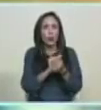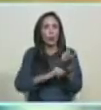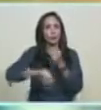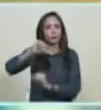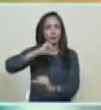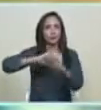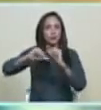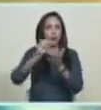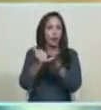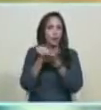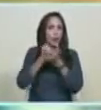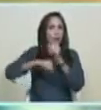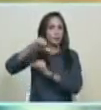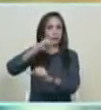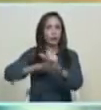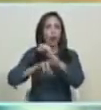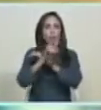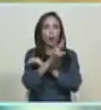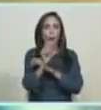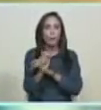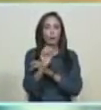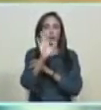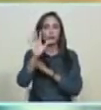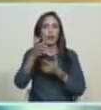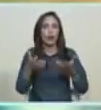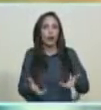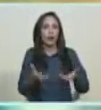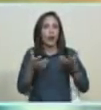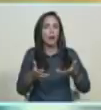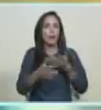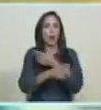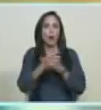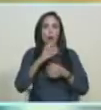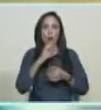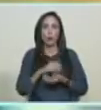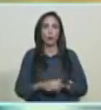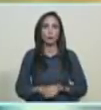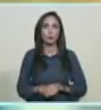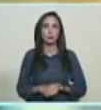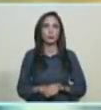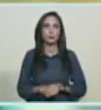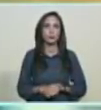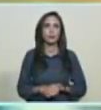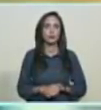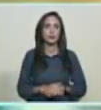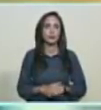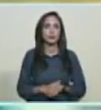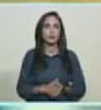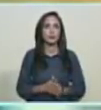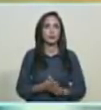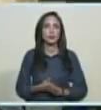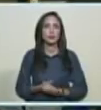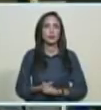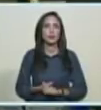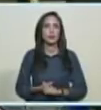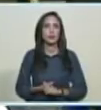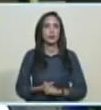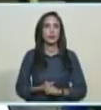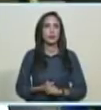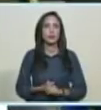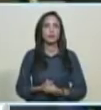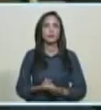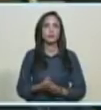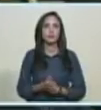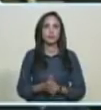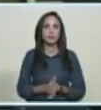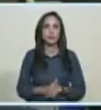ganar en 2.5 gramos de el lingotico. ¿Cuál es la ventaja de esta política? Que